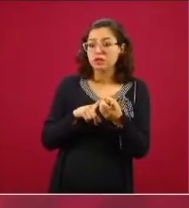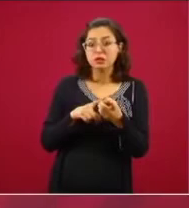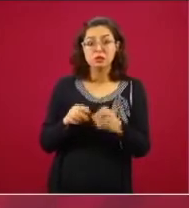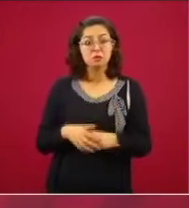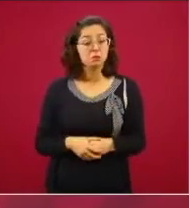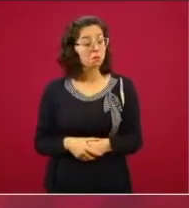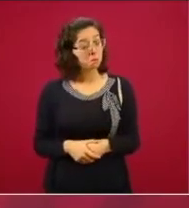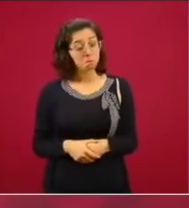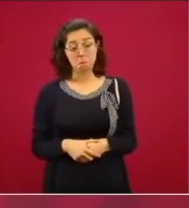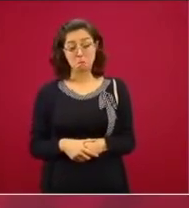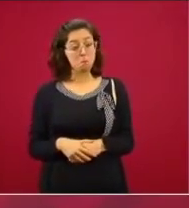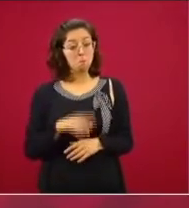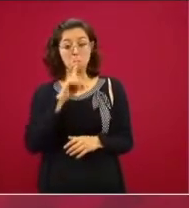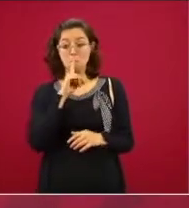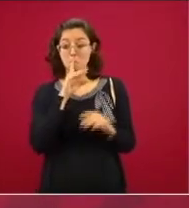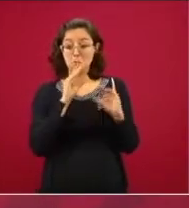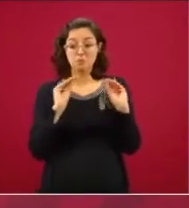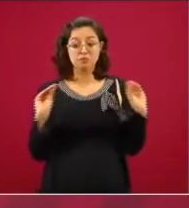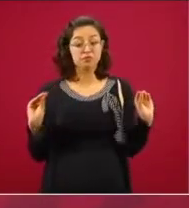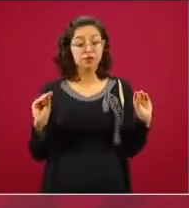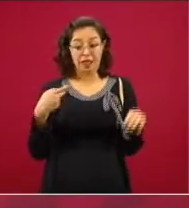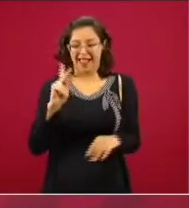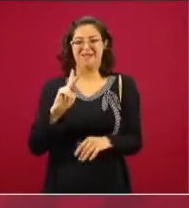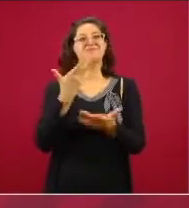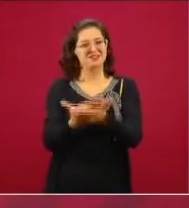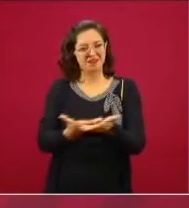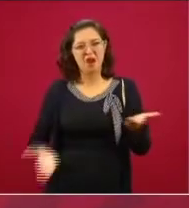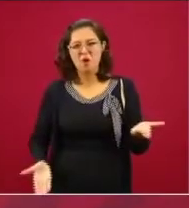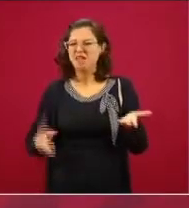Ahora, por cualquier cosa.